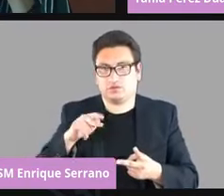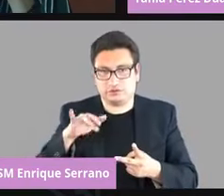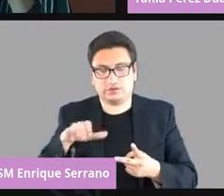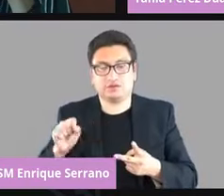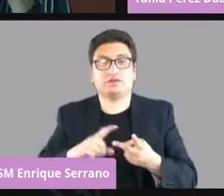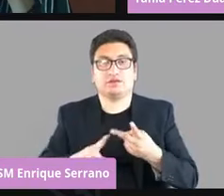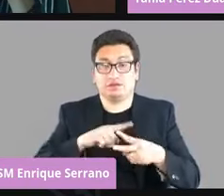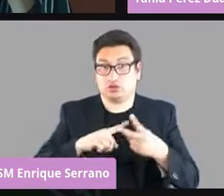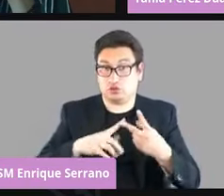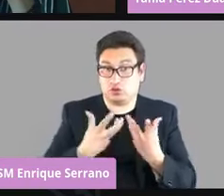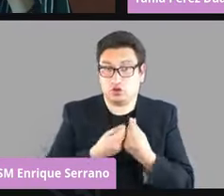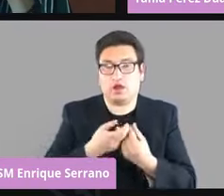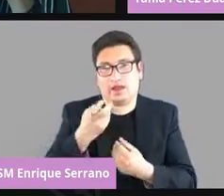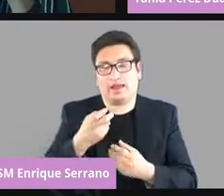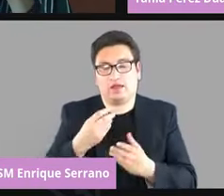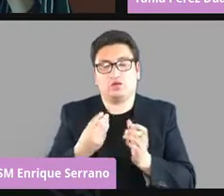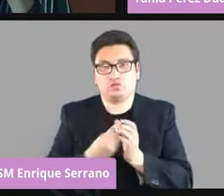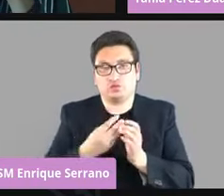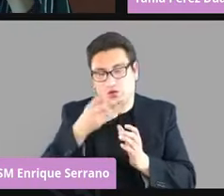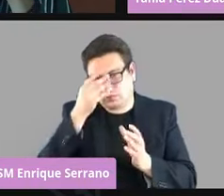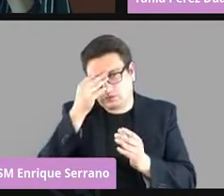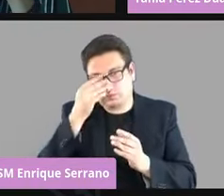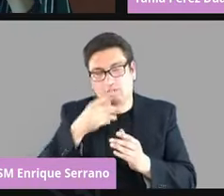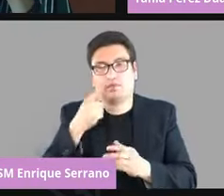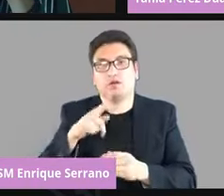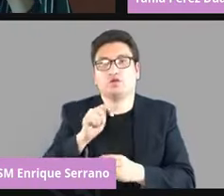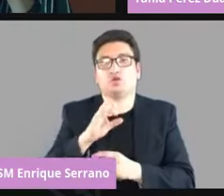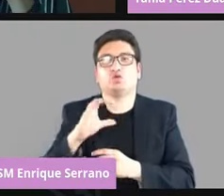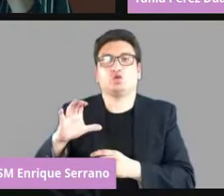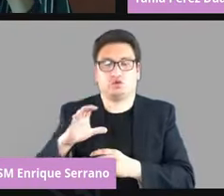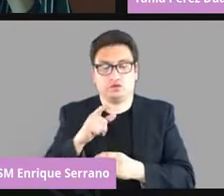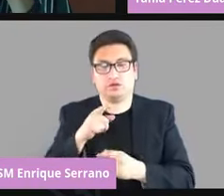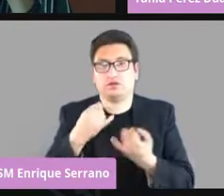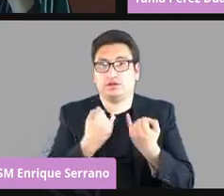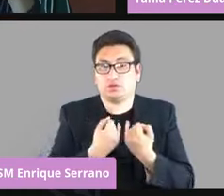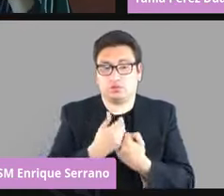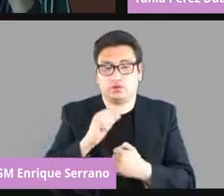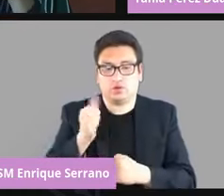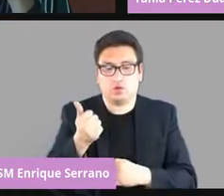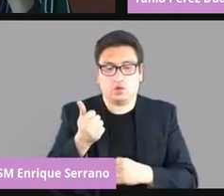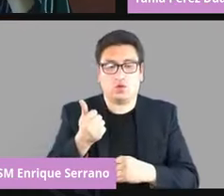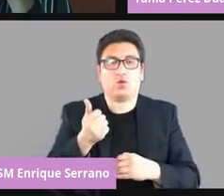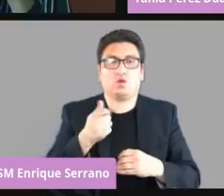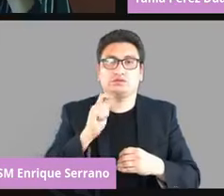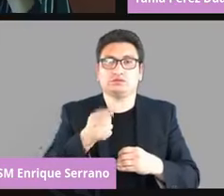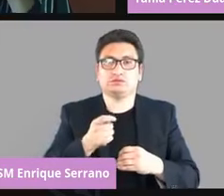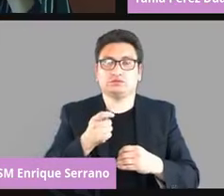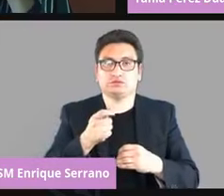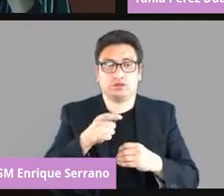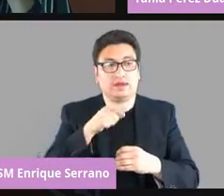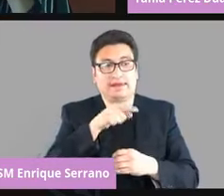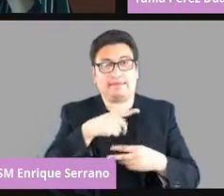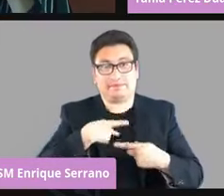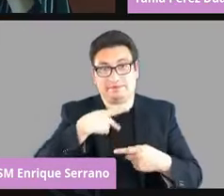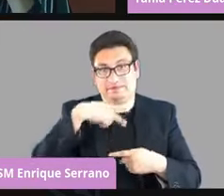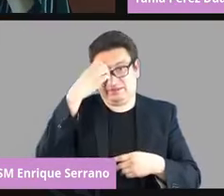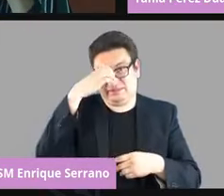combo perfecto para el tema del TOC. La otra es que realmente se acerque a un